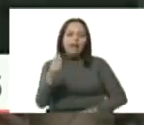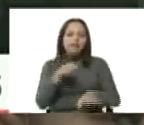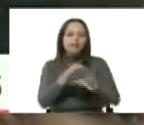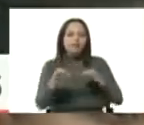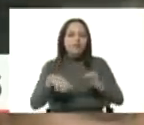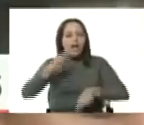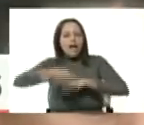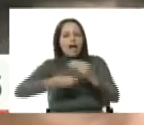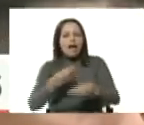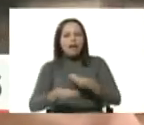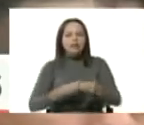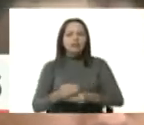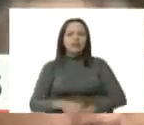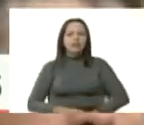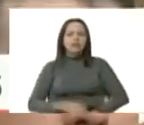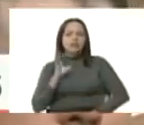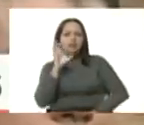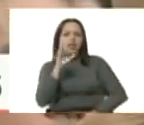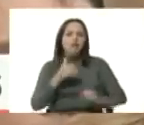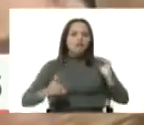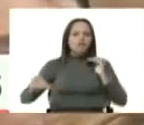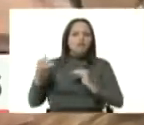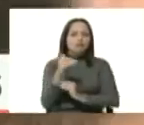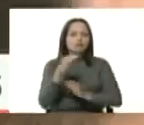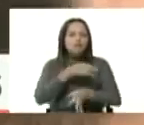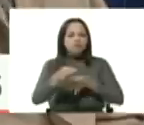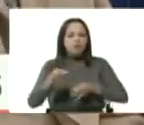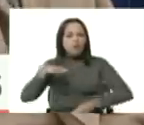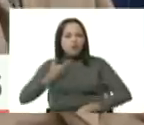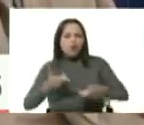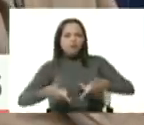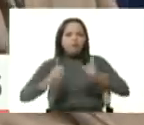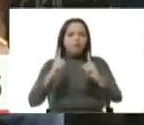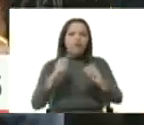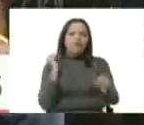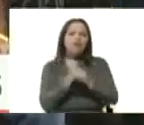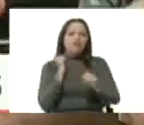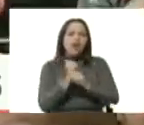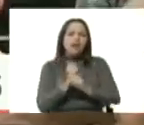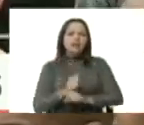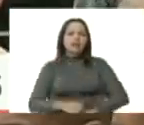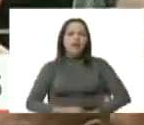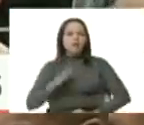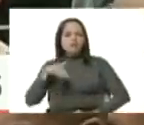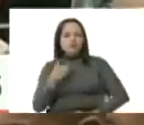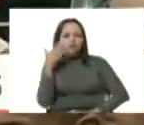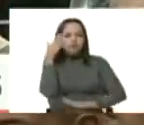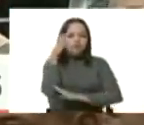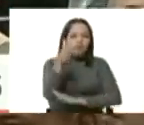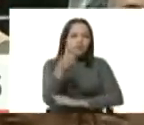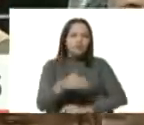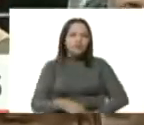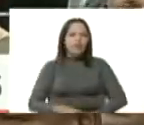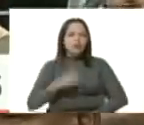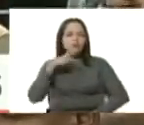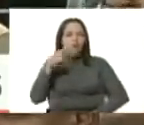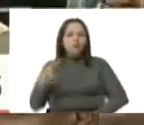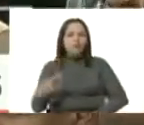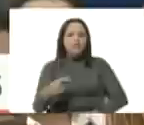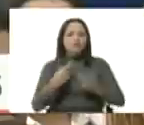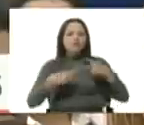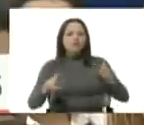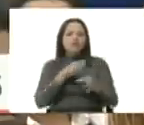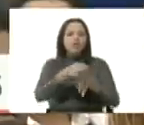crear los estados mayores municipales que nos permitan trabajar para orientar la política pública municipal en